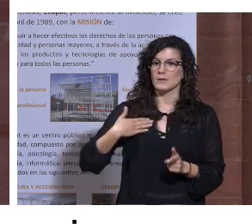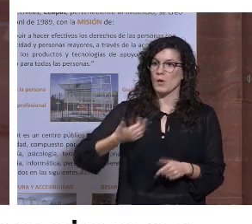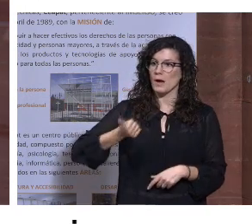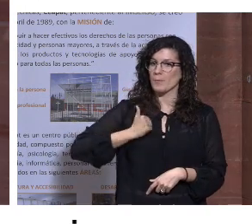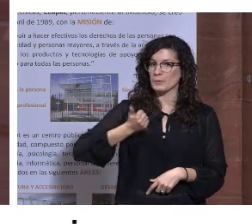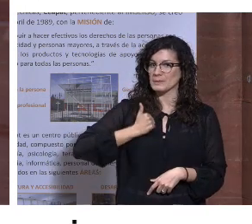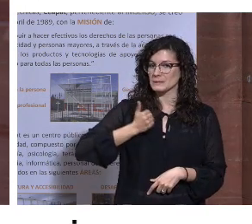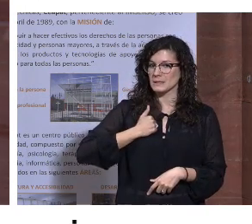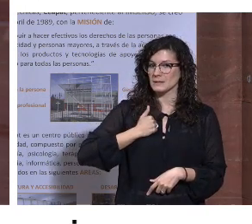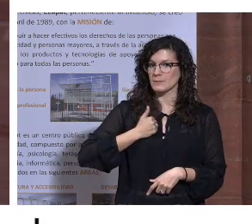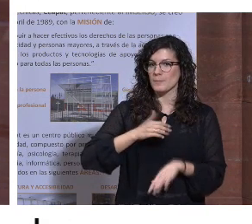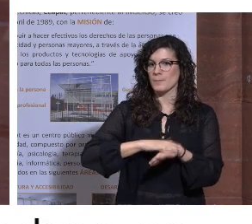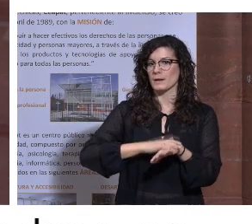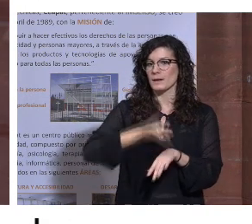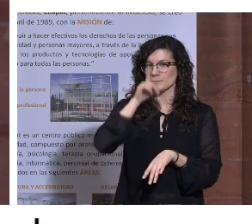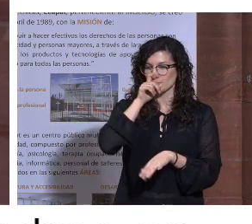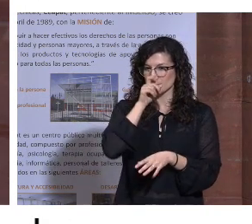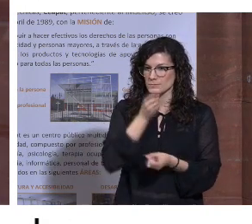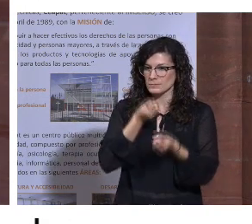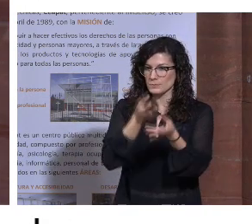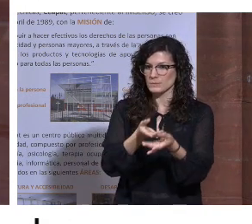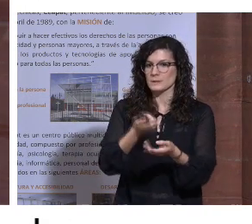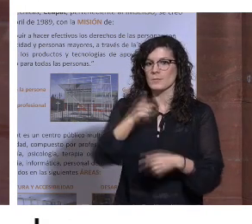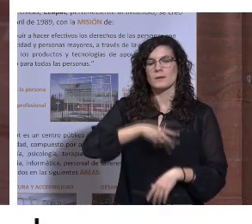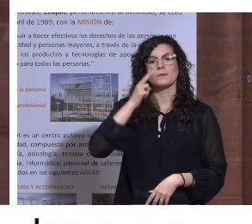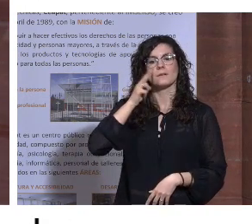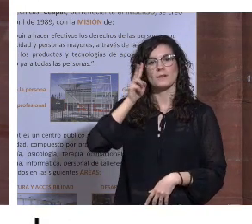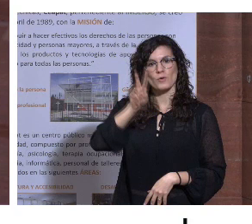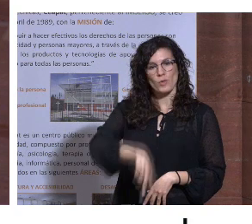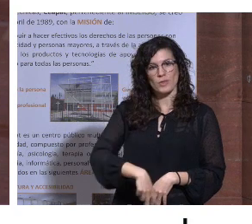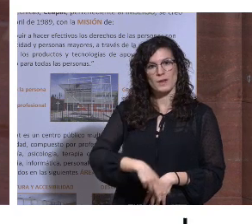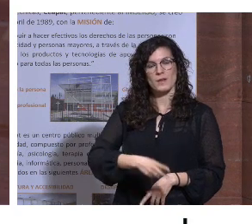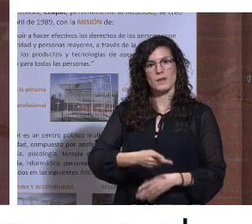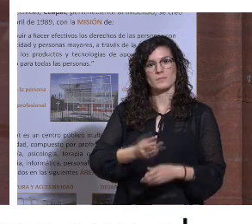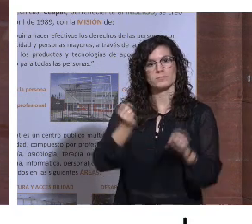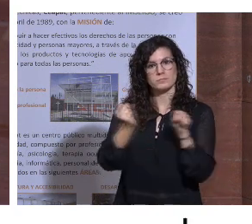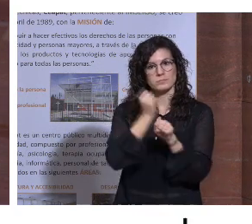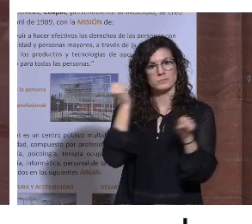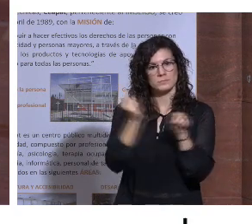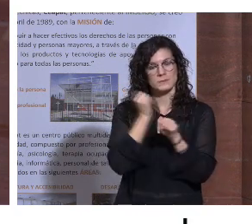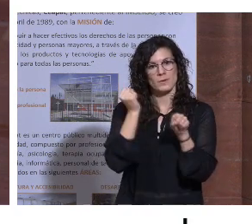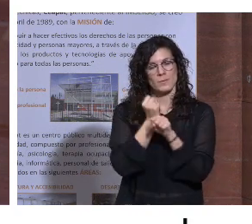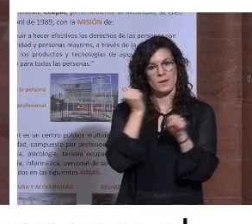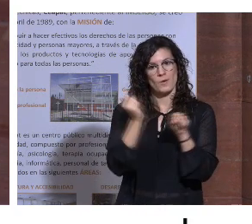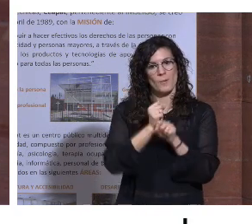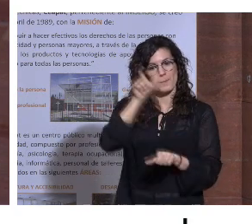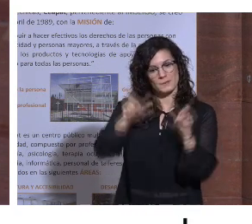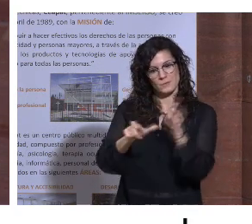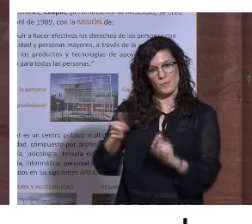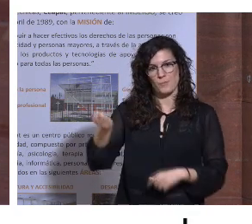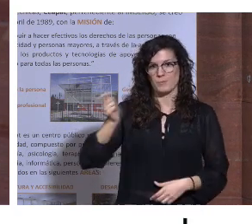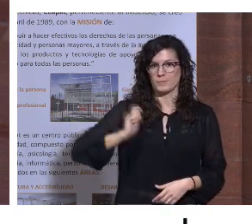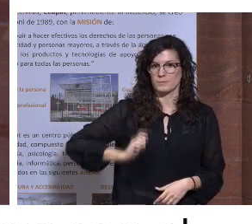recordar y reconocer el mérito de tantos y tantos profesionales,